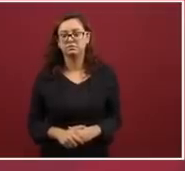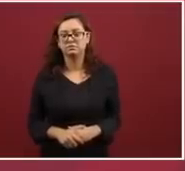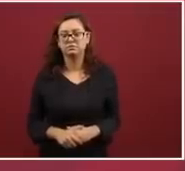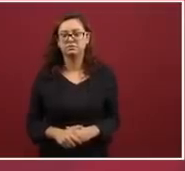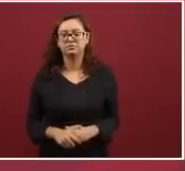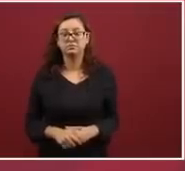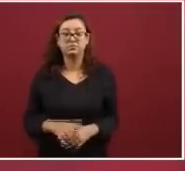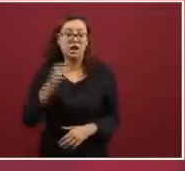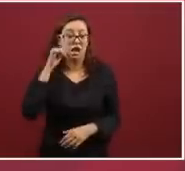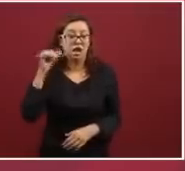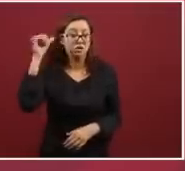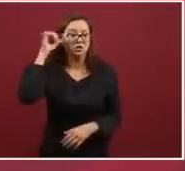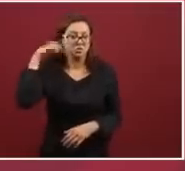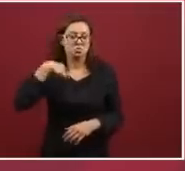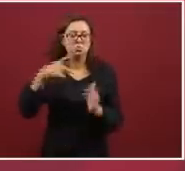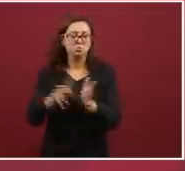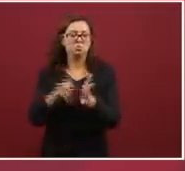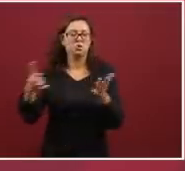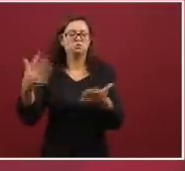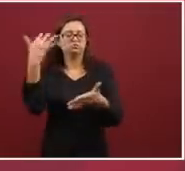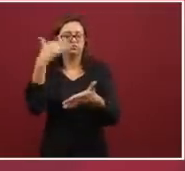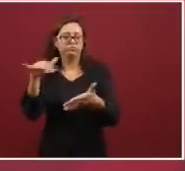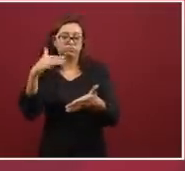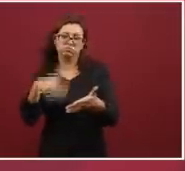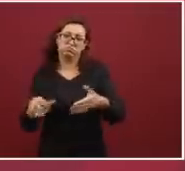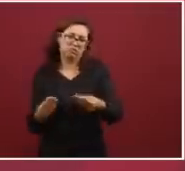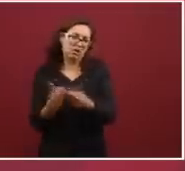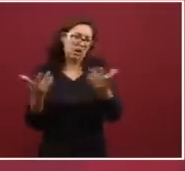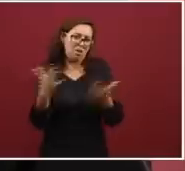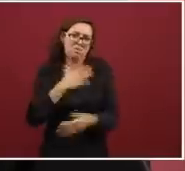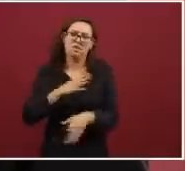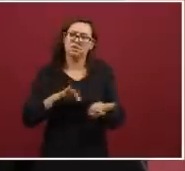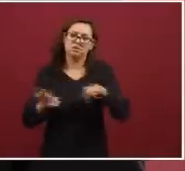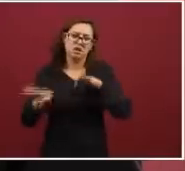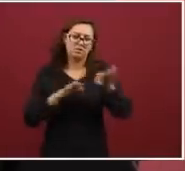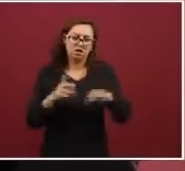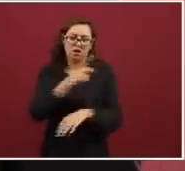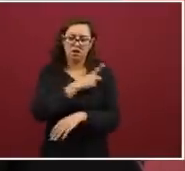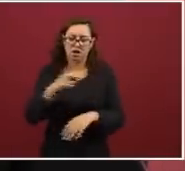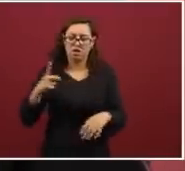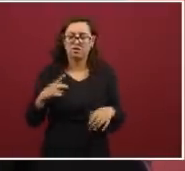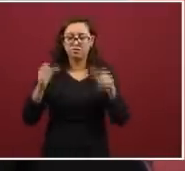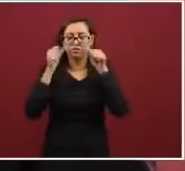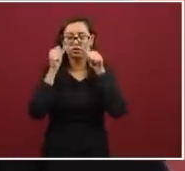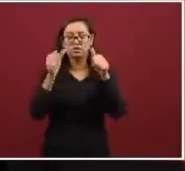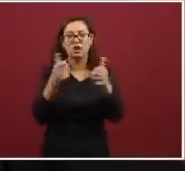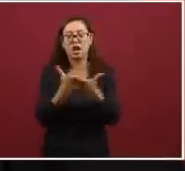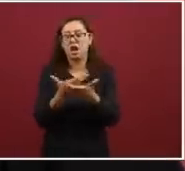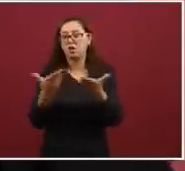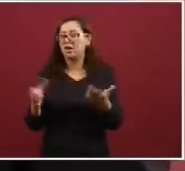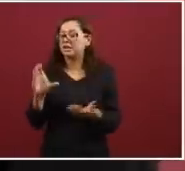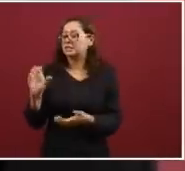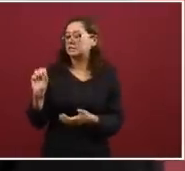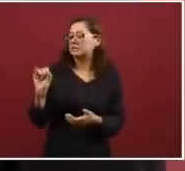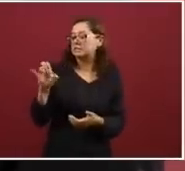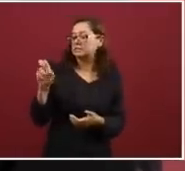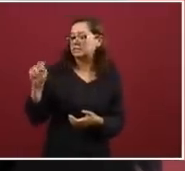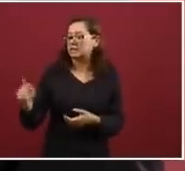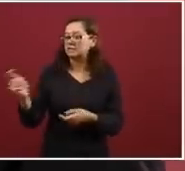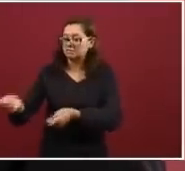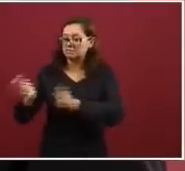es mi trabajo, tengo que estar pendiente. Además, ya no hay CISEN, no me dan reporte